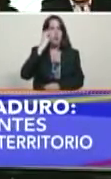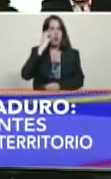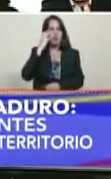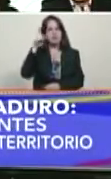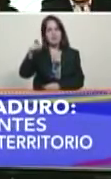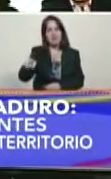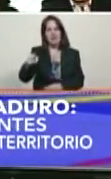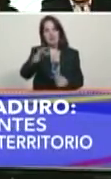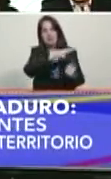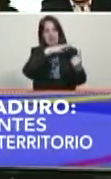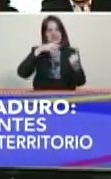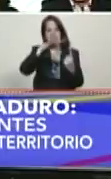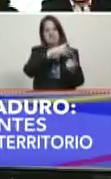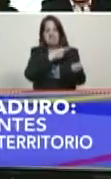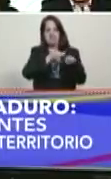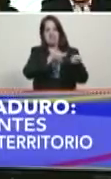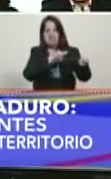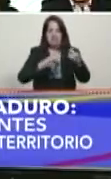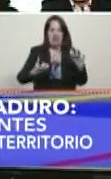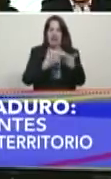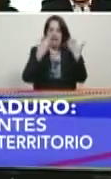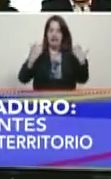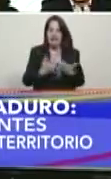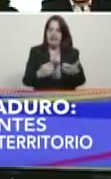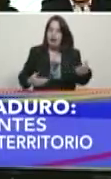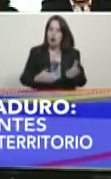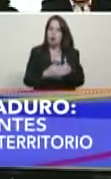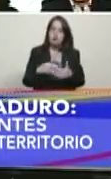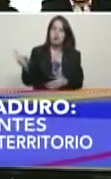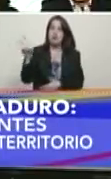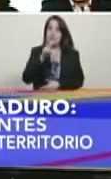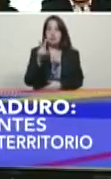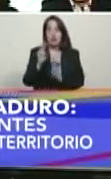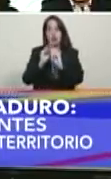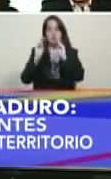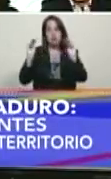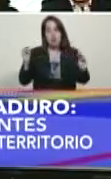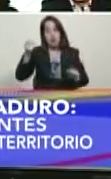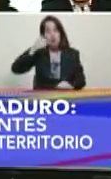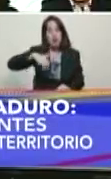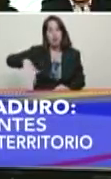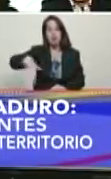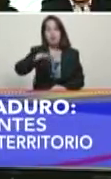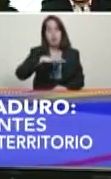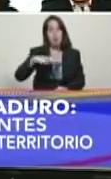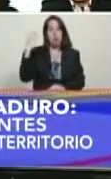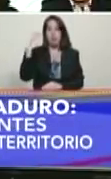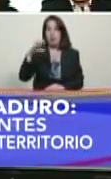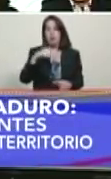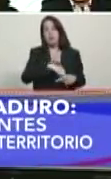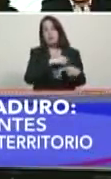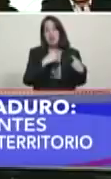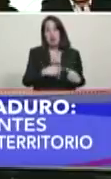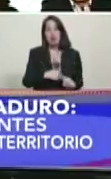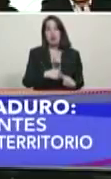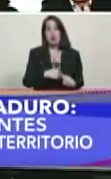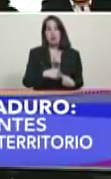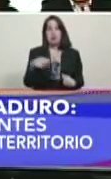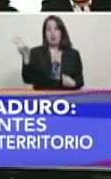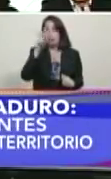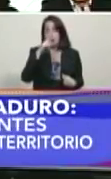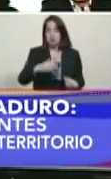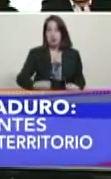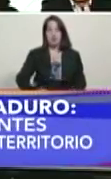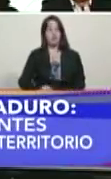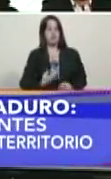en el plan de una guerra contra venezuela y yo llamo al pueblo de colombia desde el corazón de venezuela a levantar un